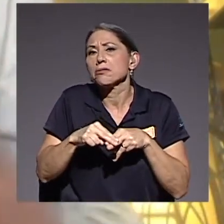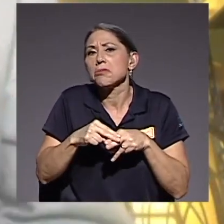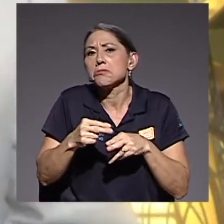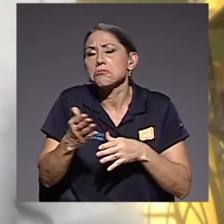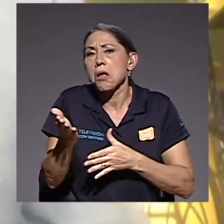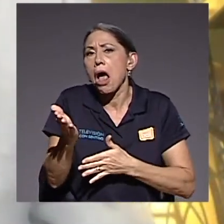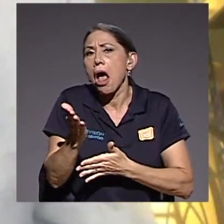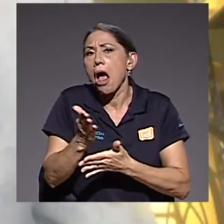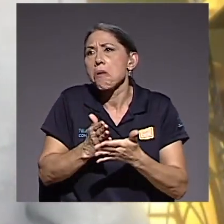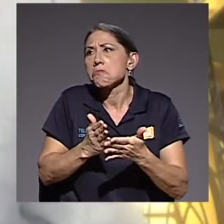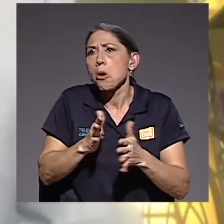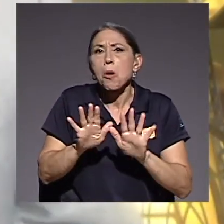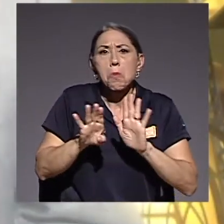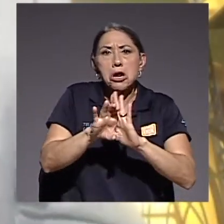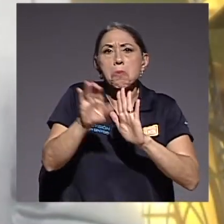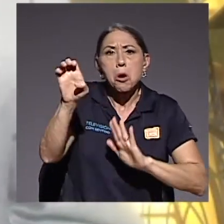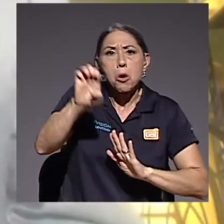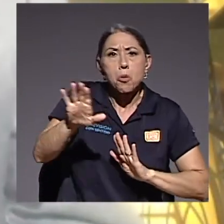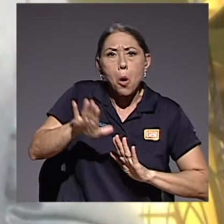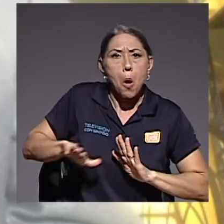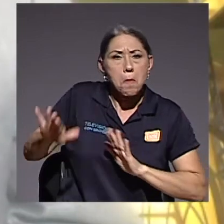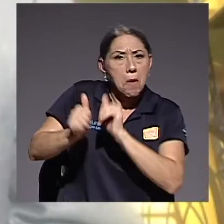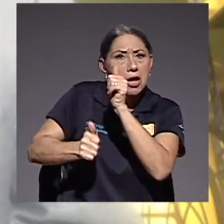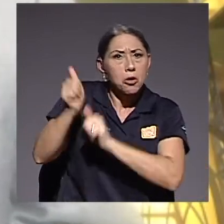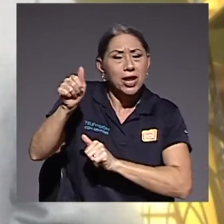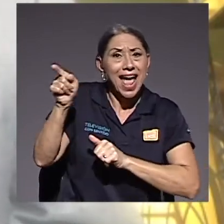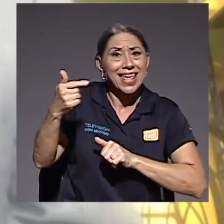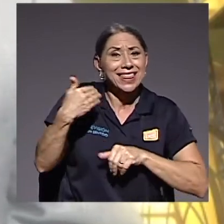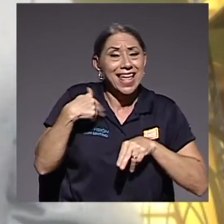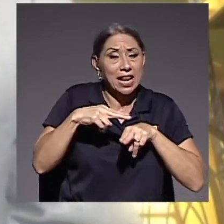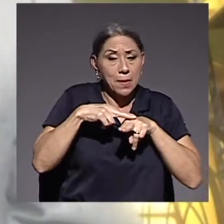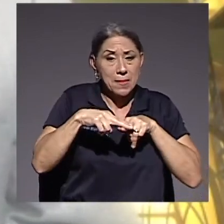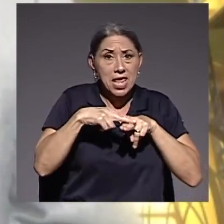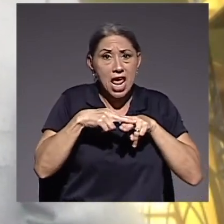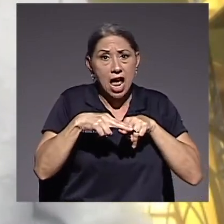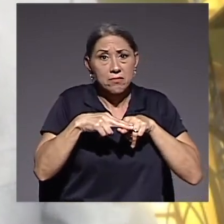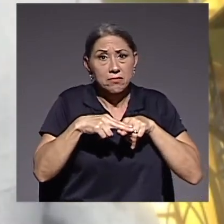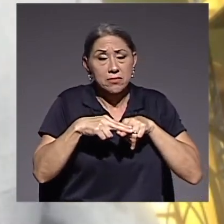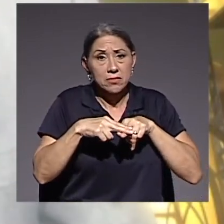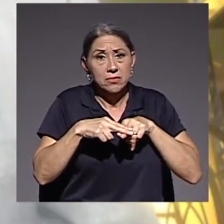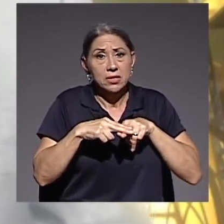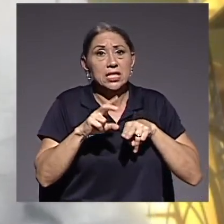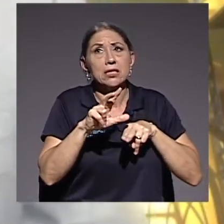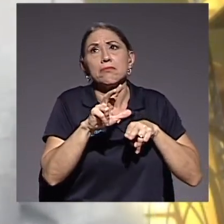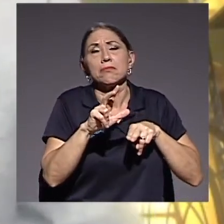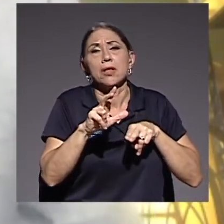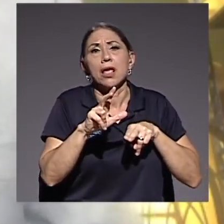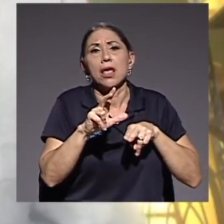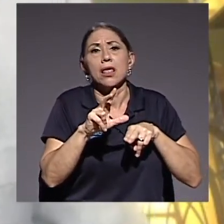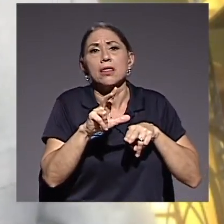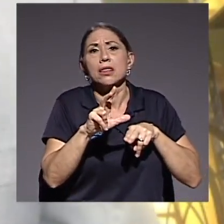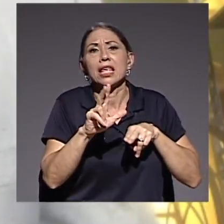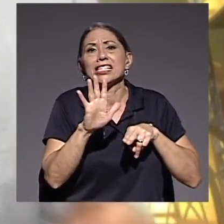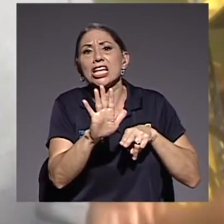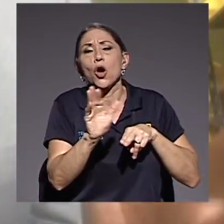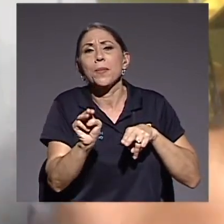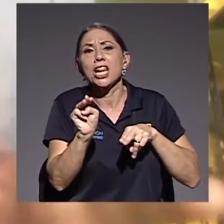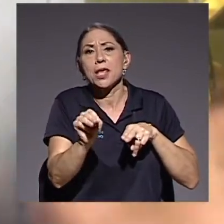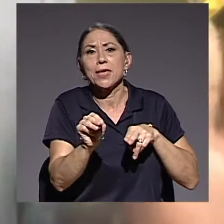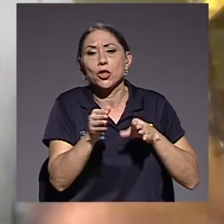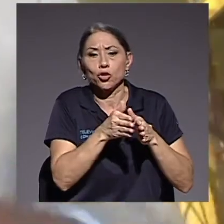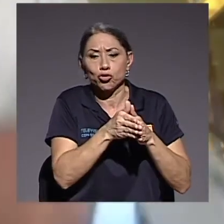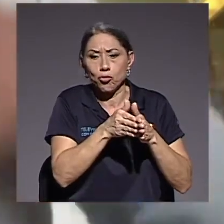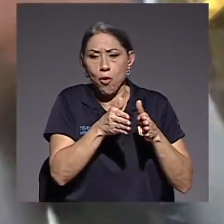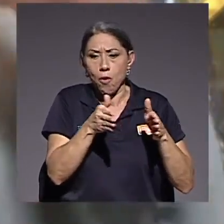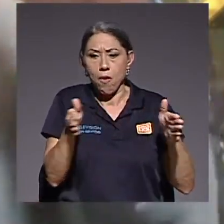la mayor parte de Europa, tienen vía de 1.435 kilómetros, 35 milímetros, creen que